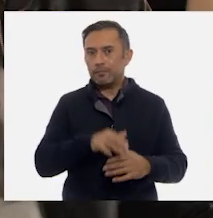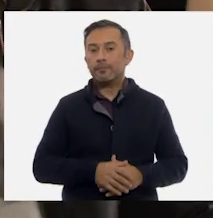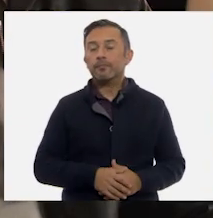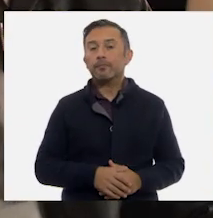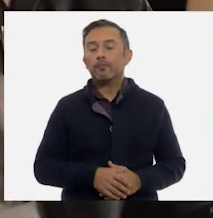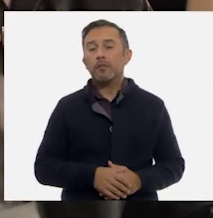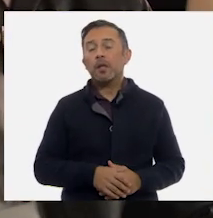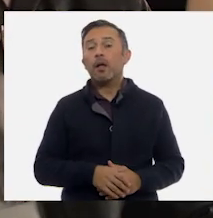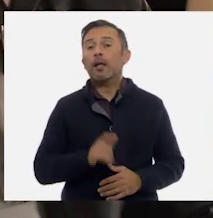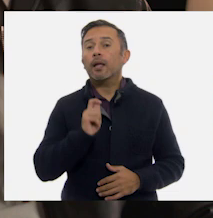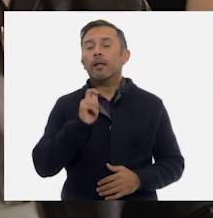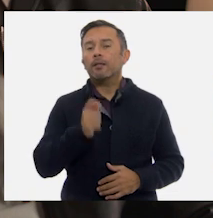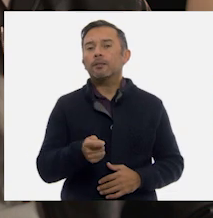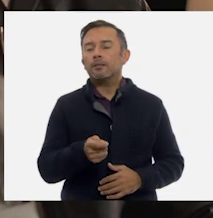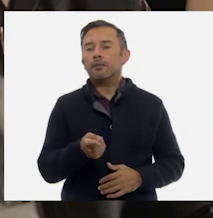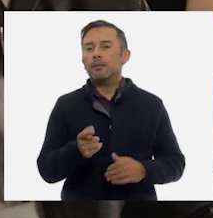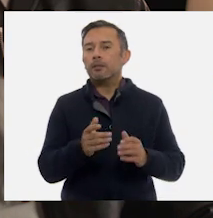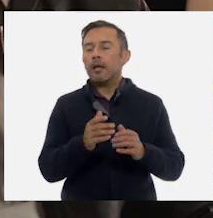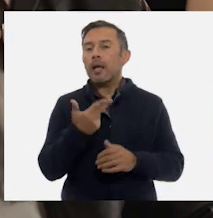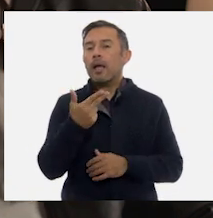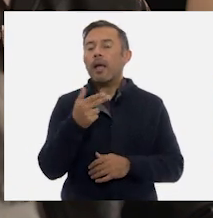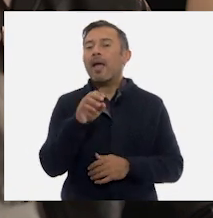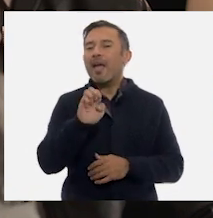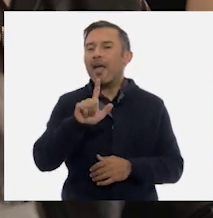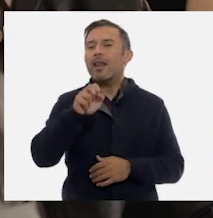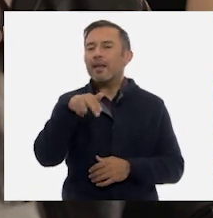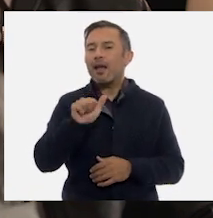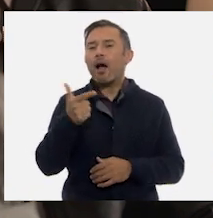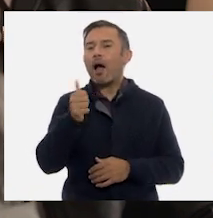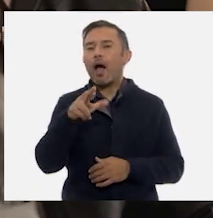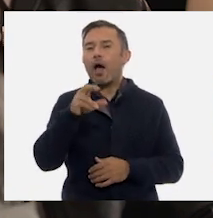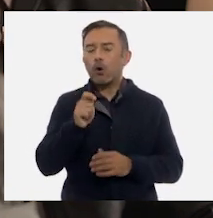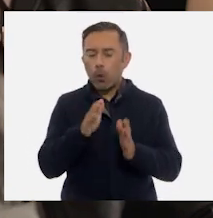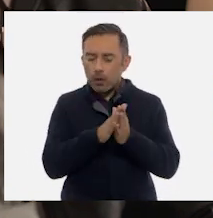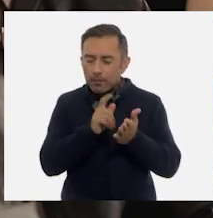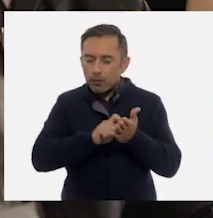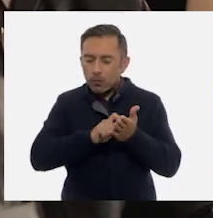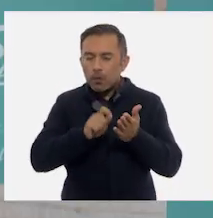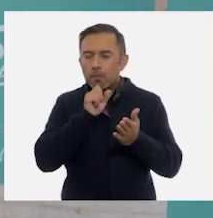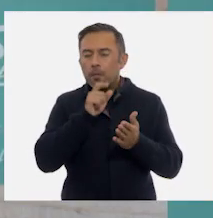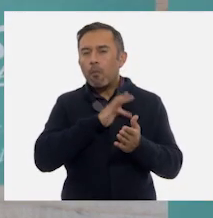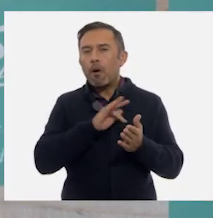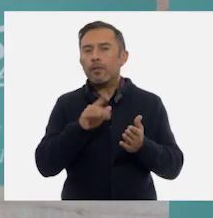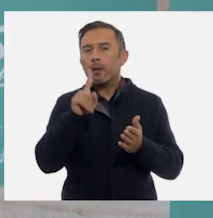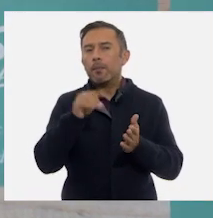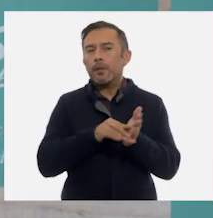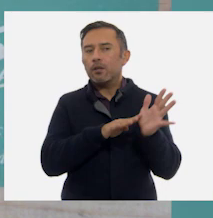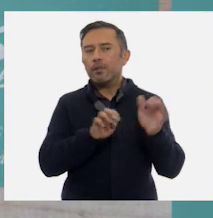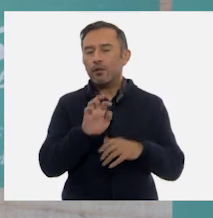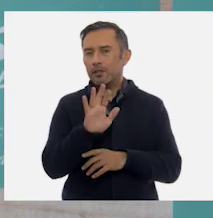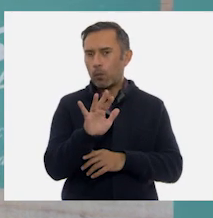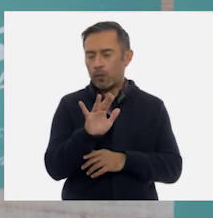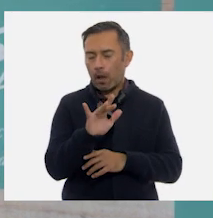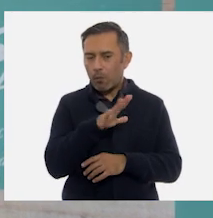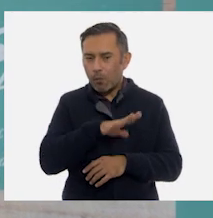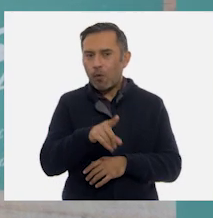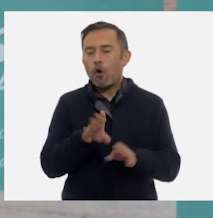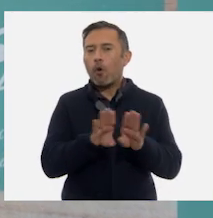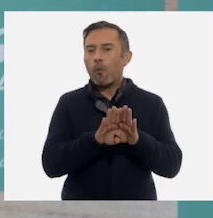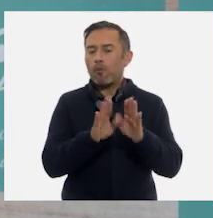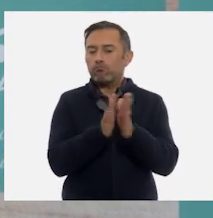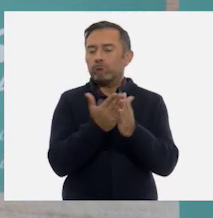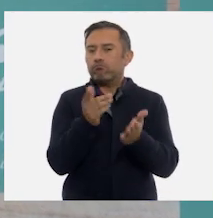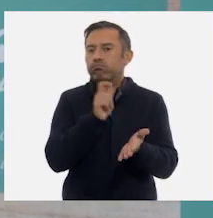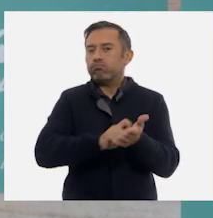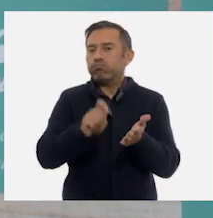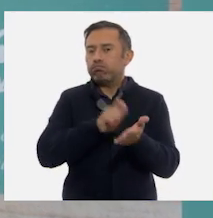la revelación literaria de Elena Garro se da a finales de la década de 1950 con su aparición como dramaturga,